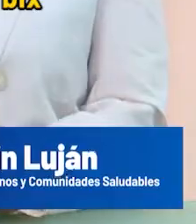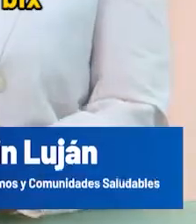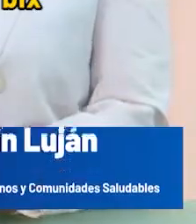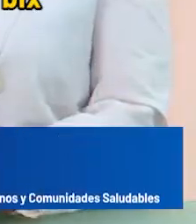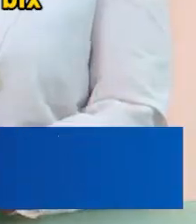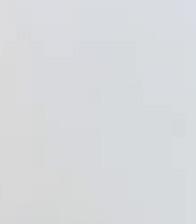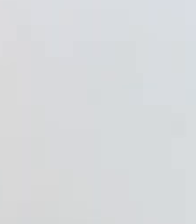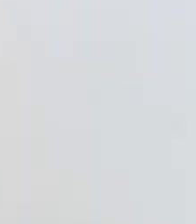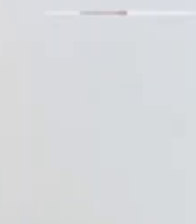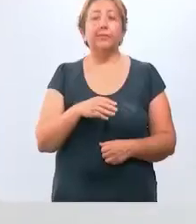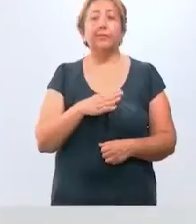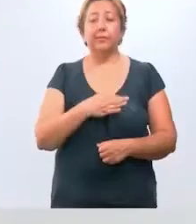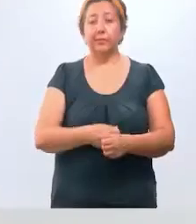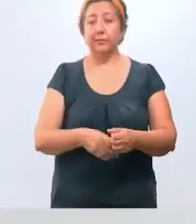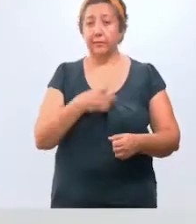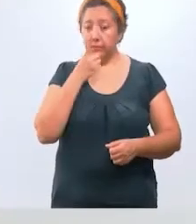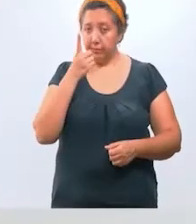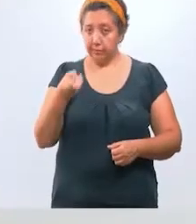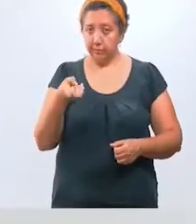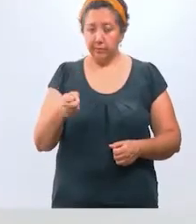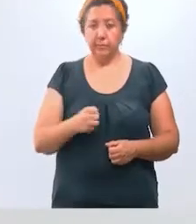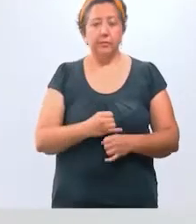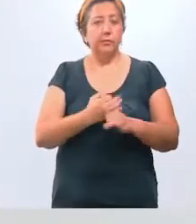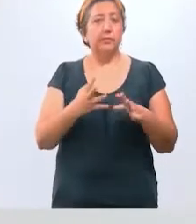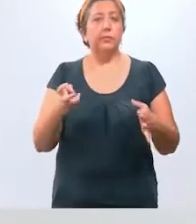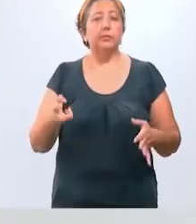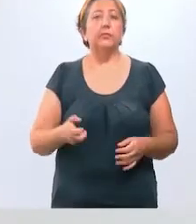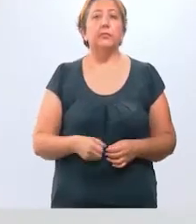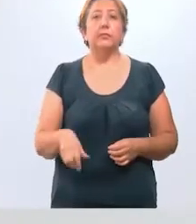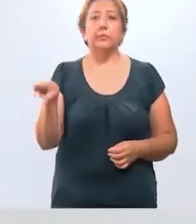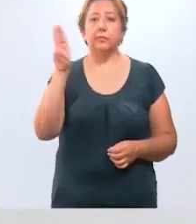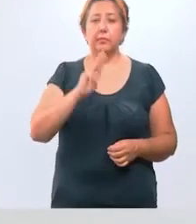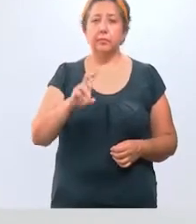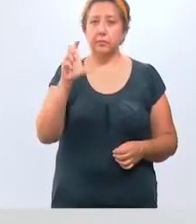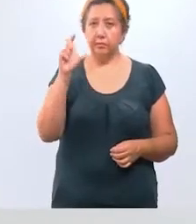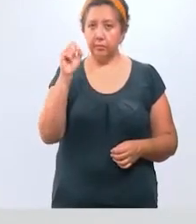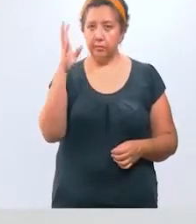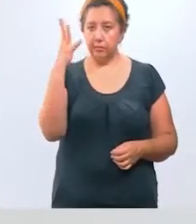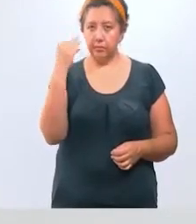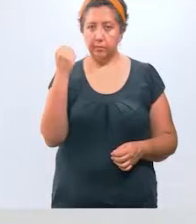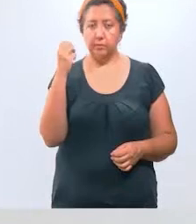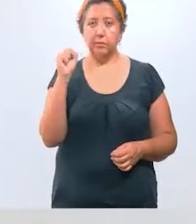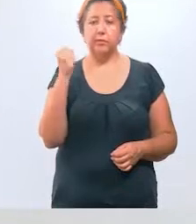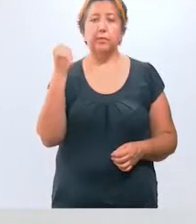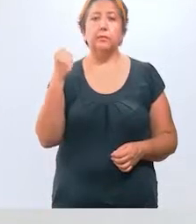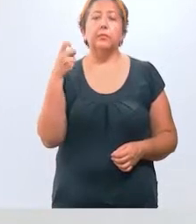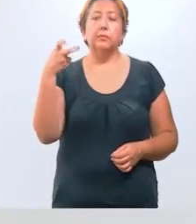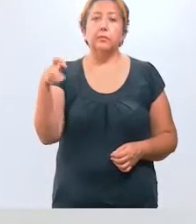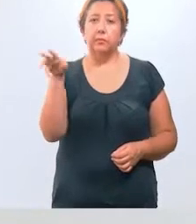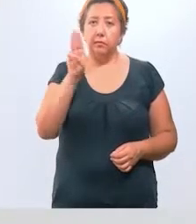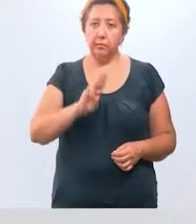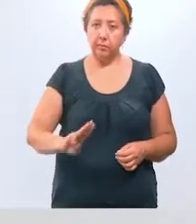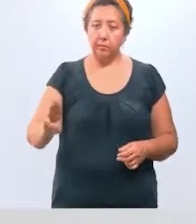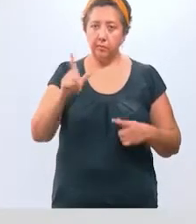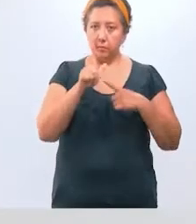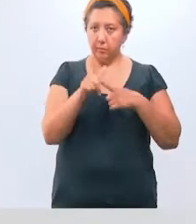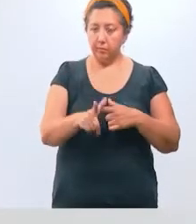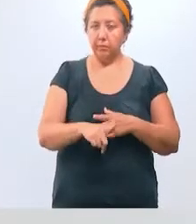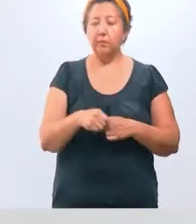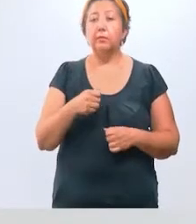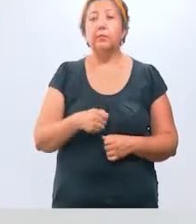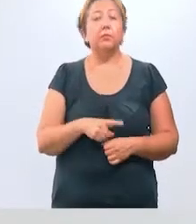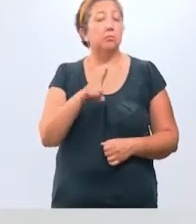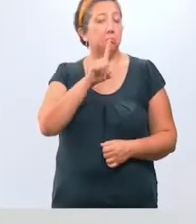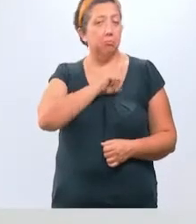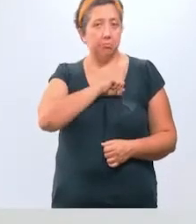Adelante, doctora. Gracias. Buenas tardes. Este es el parte médico de este miércoles 29 de septiembre. Este miércoles continuó la